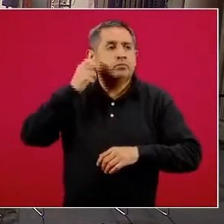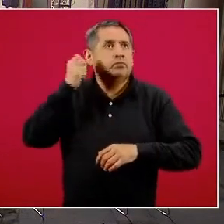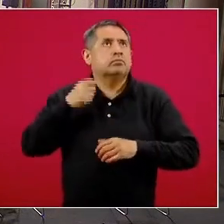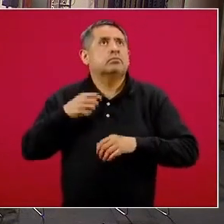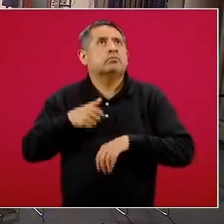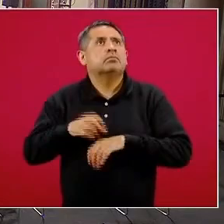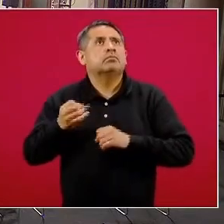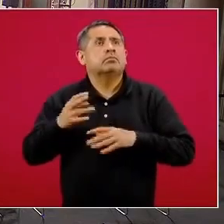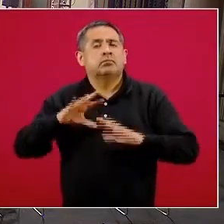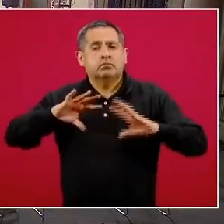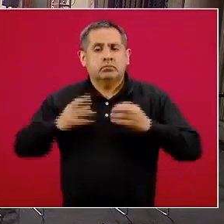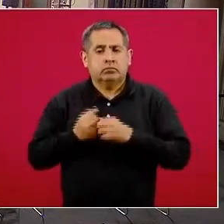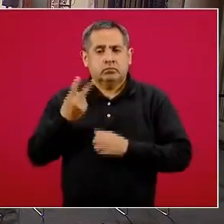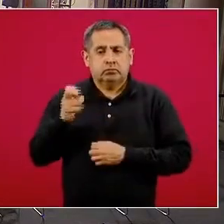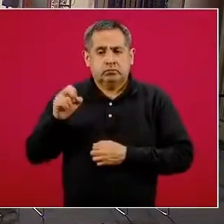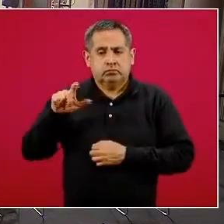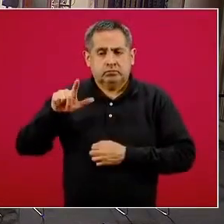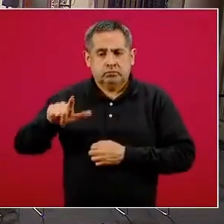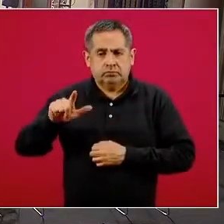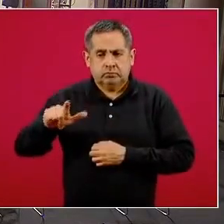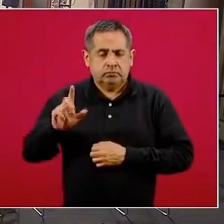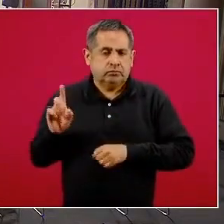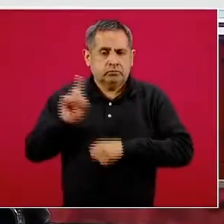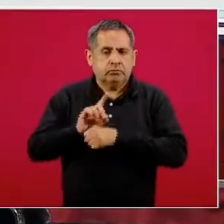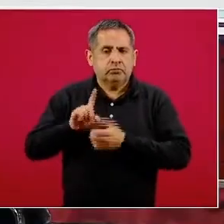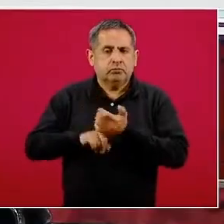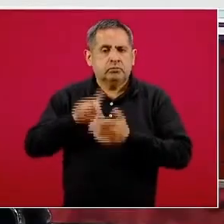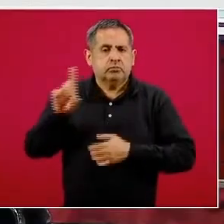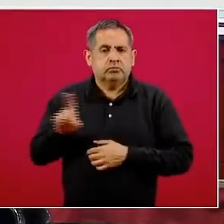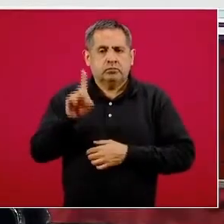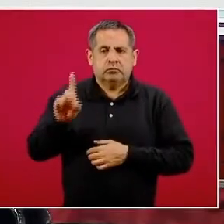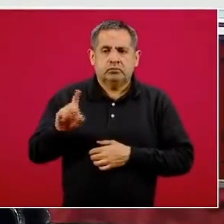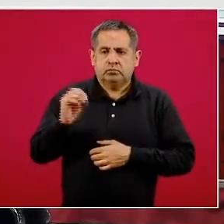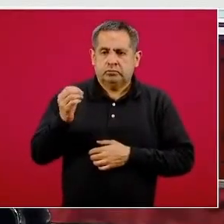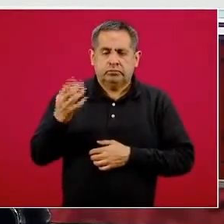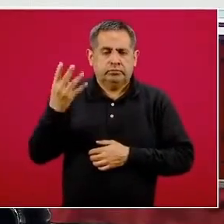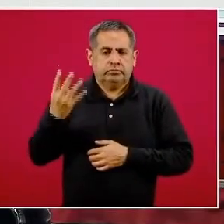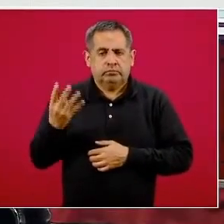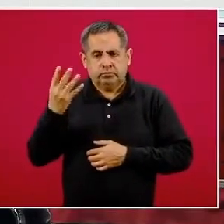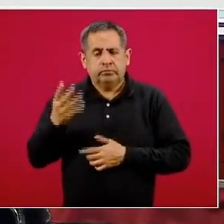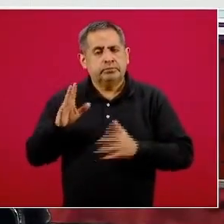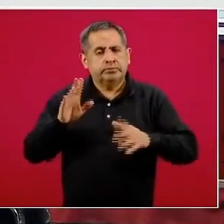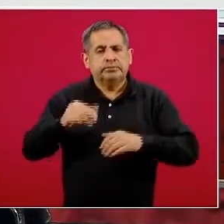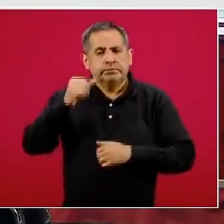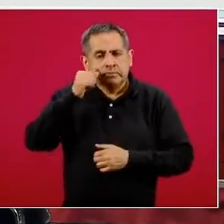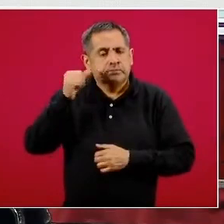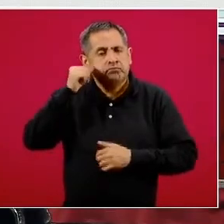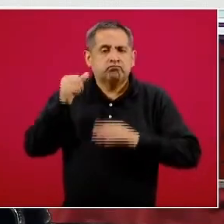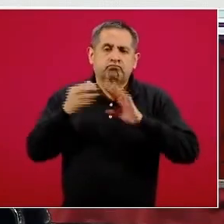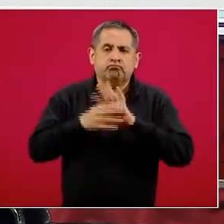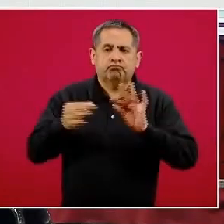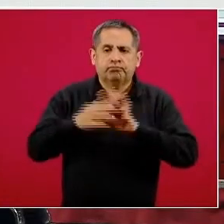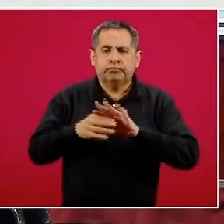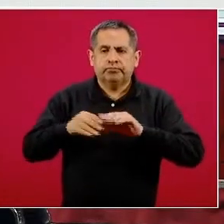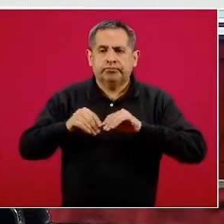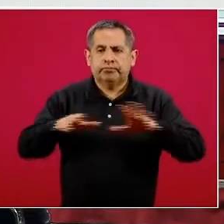número 217, es domingo 4 de octubre, y como ayer lo comenté,